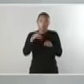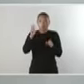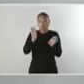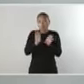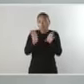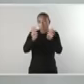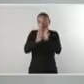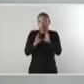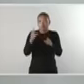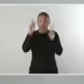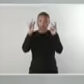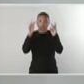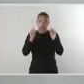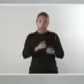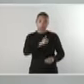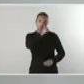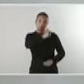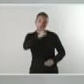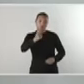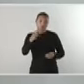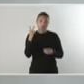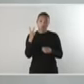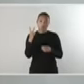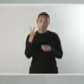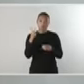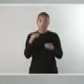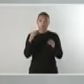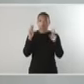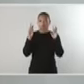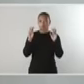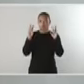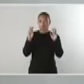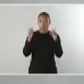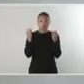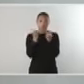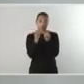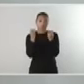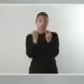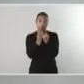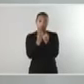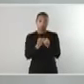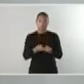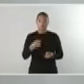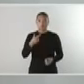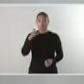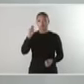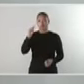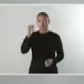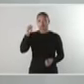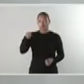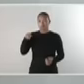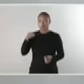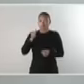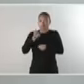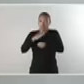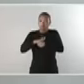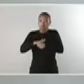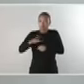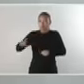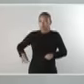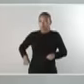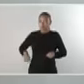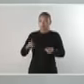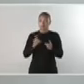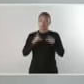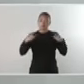así será en cada uno de los dos ámbitos en cada uno de los dos temas gestión gubernamental y desarrollo económico